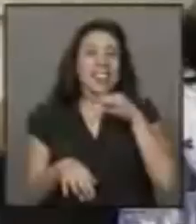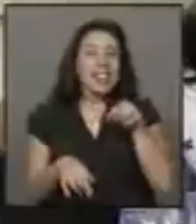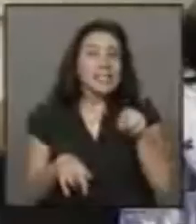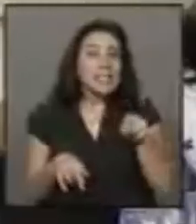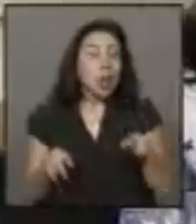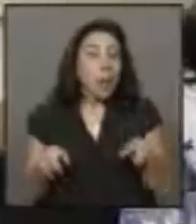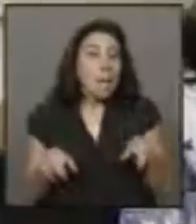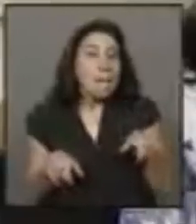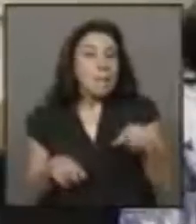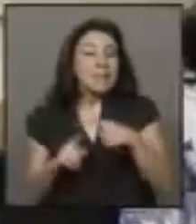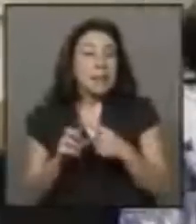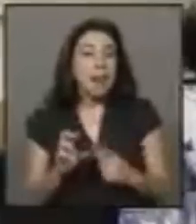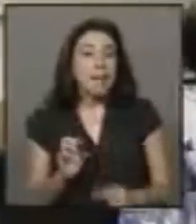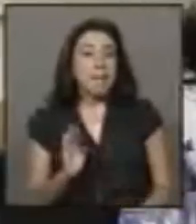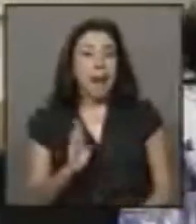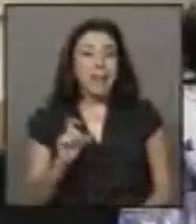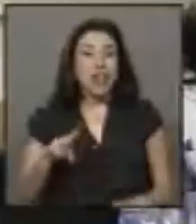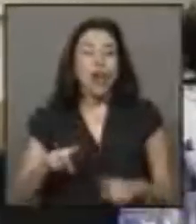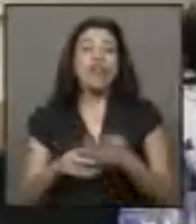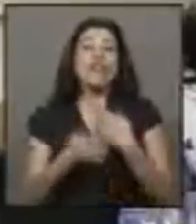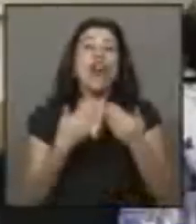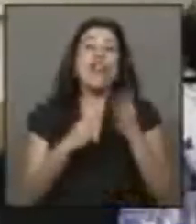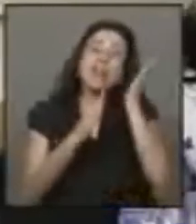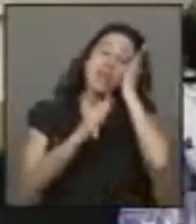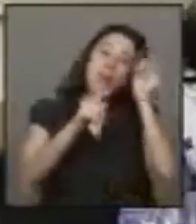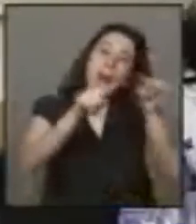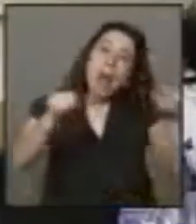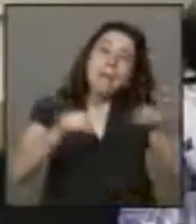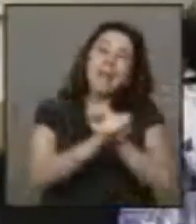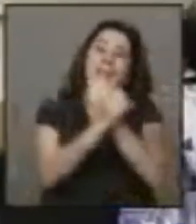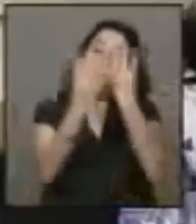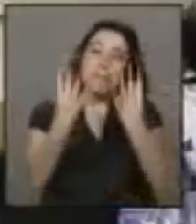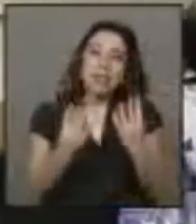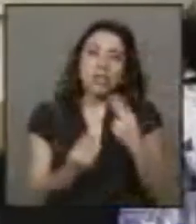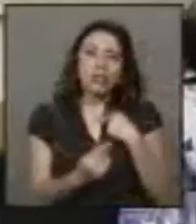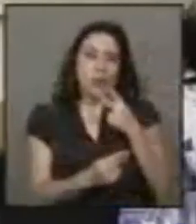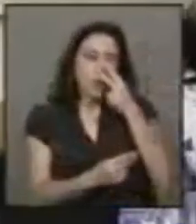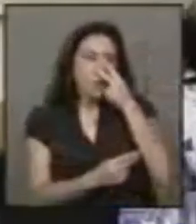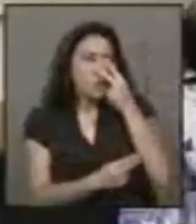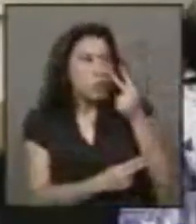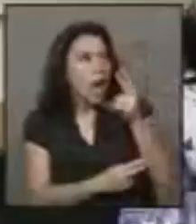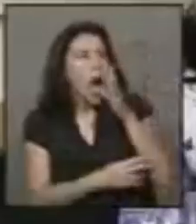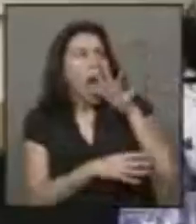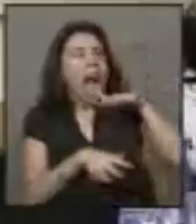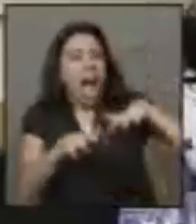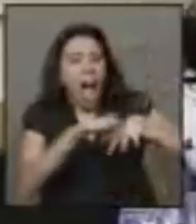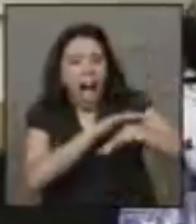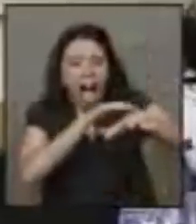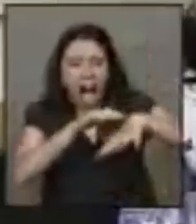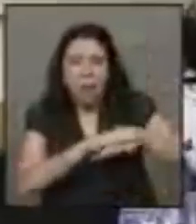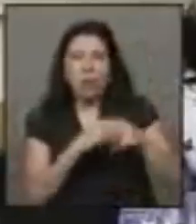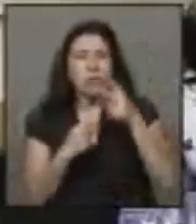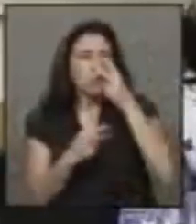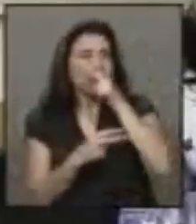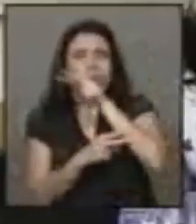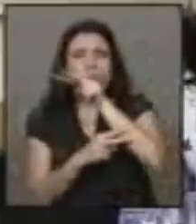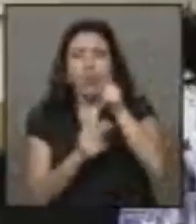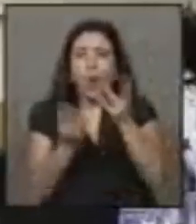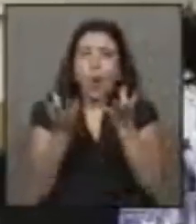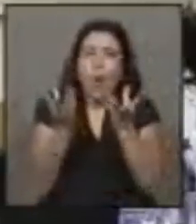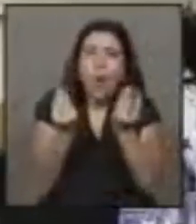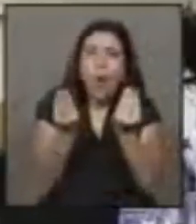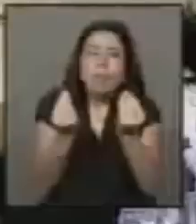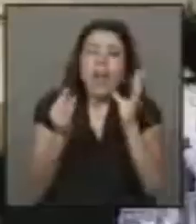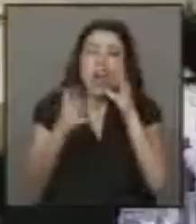como peligrosos. La verdad es que yo mismo vi cómo el agua corría por los pisos, yo vi la humedad, vi que no